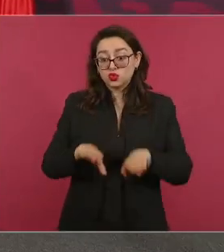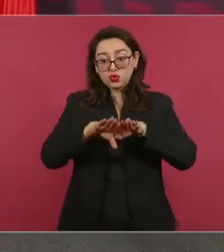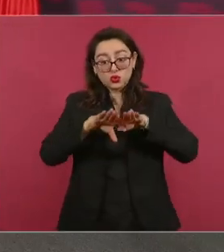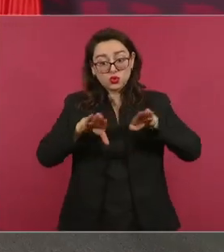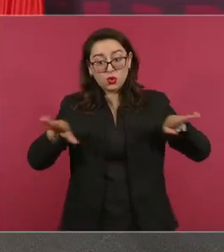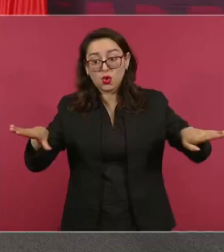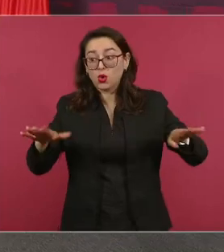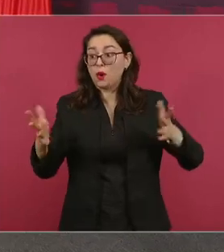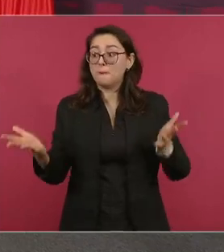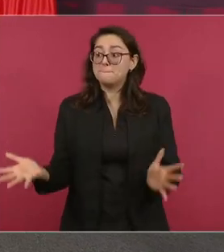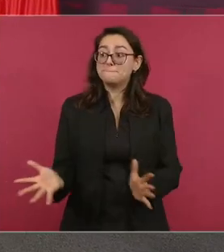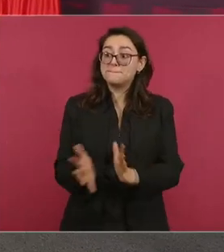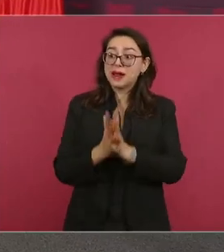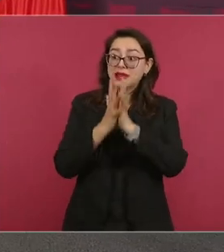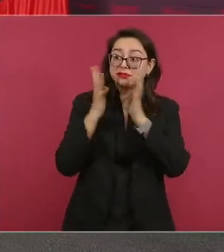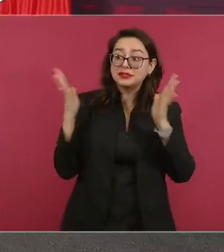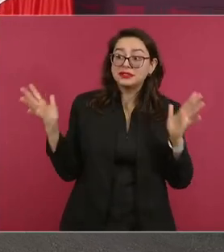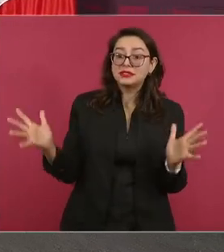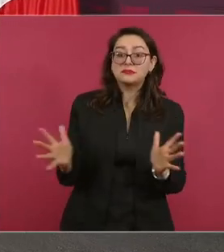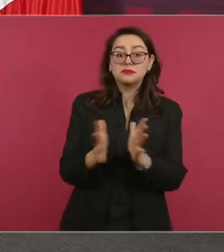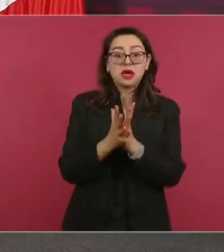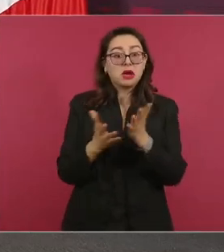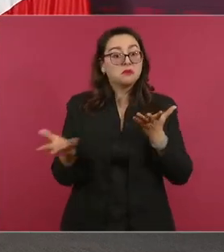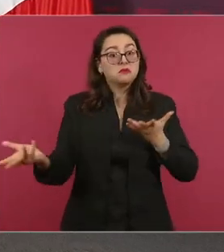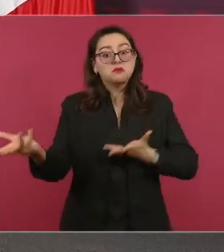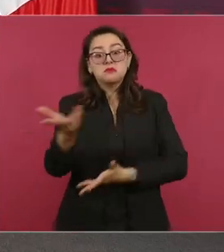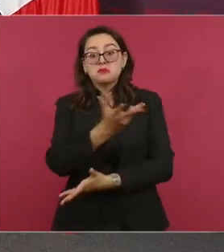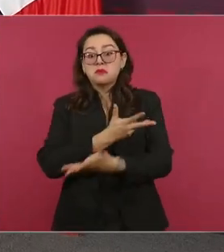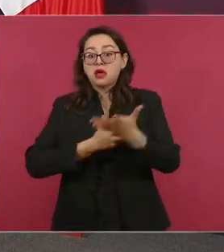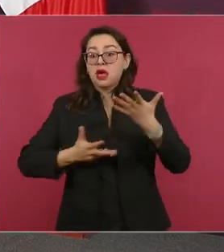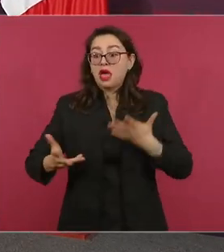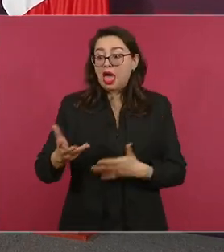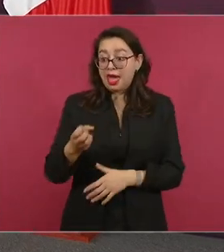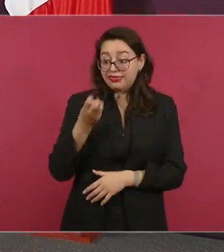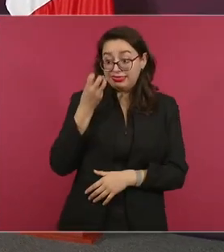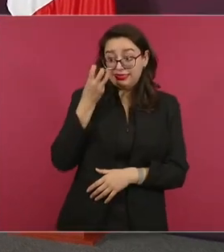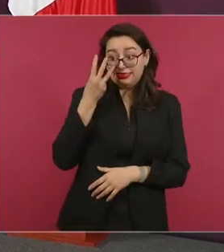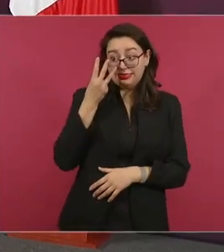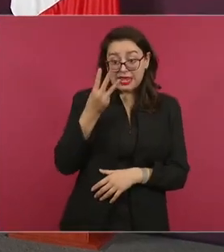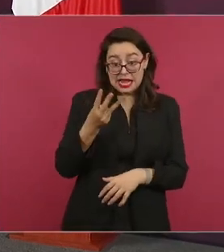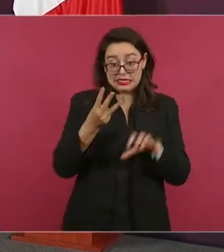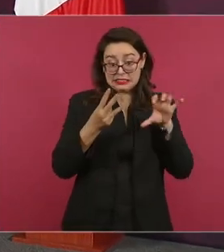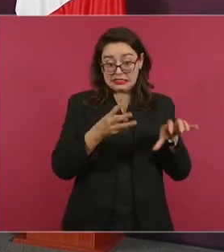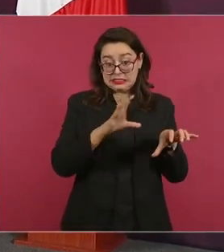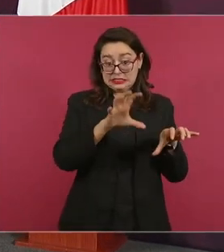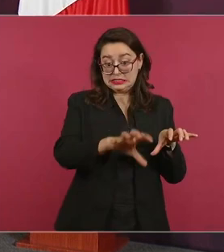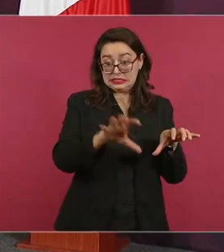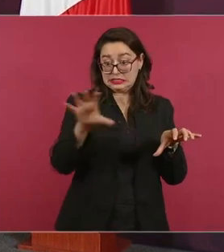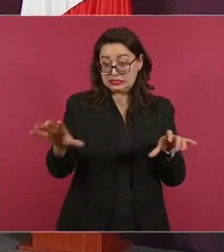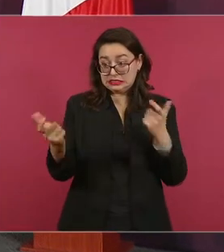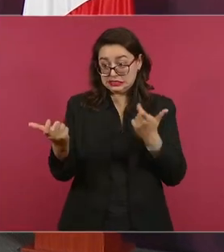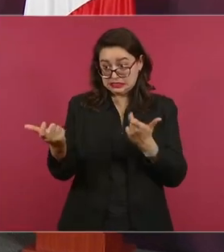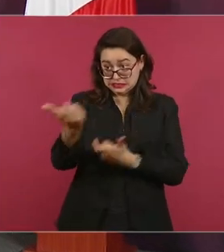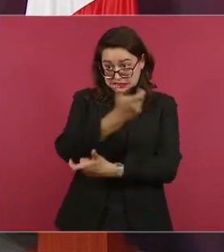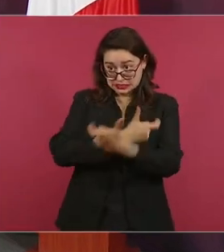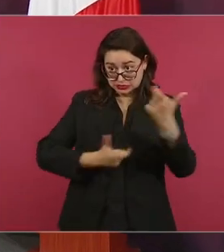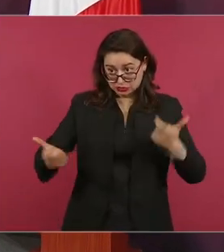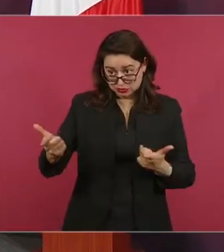la participación de los tres sectores de la economía: el sector